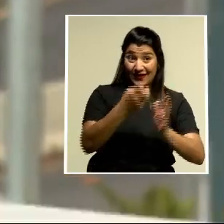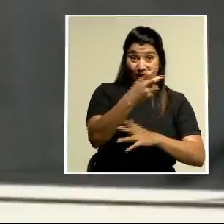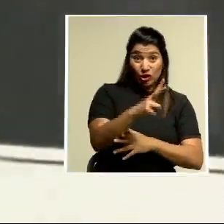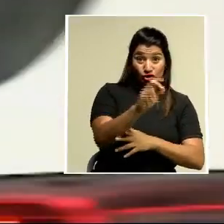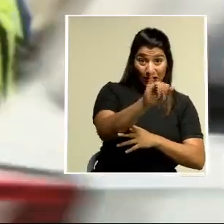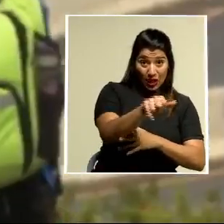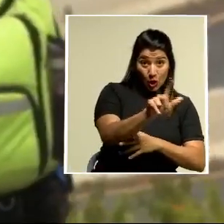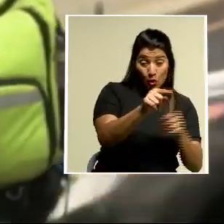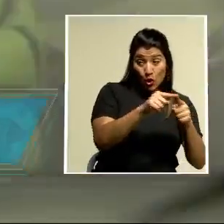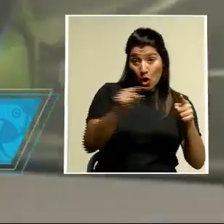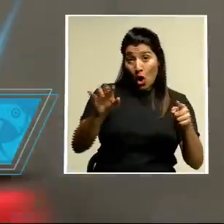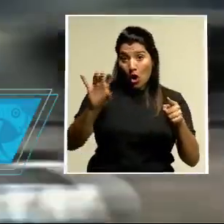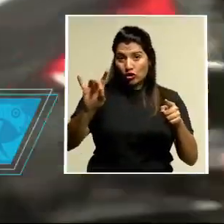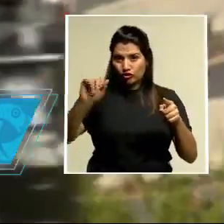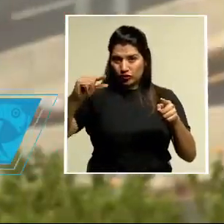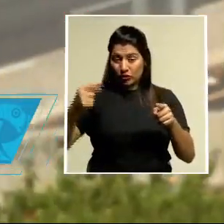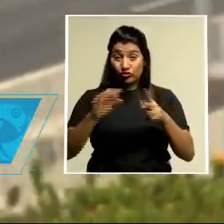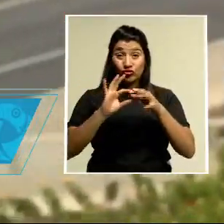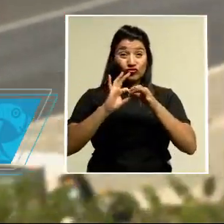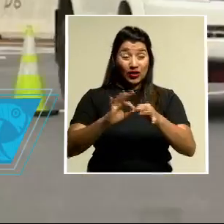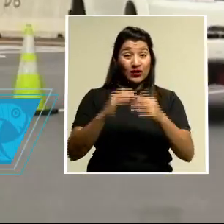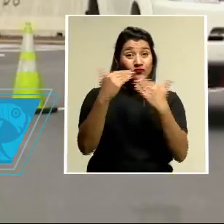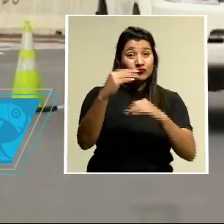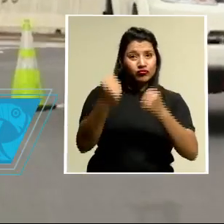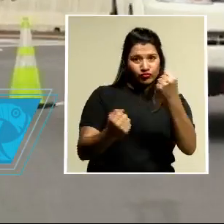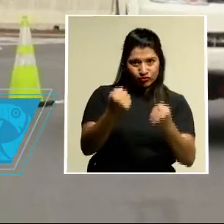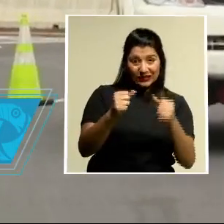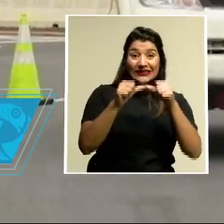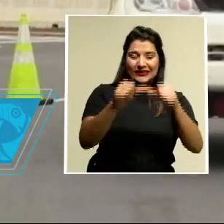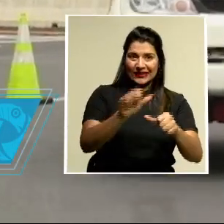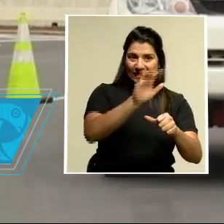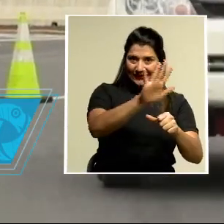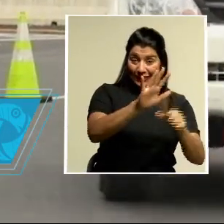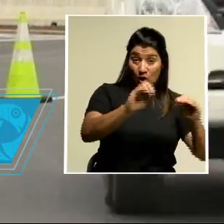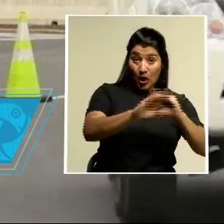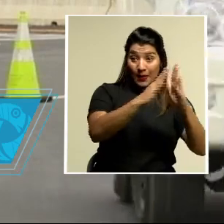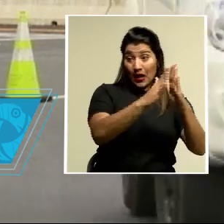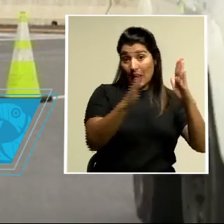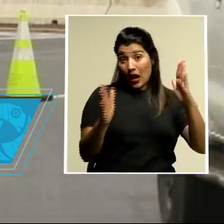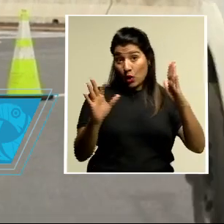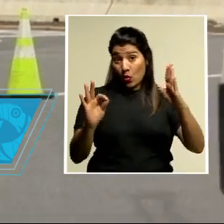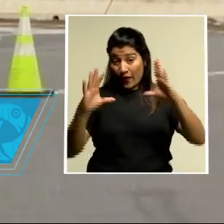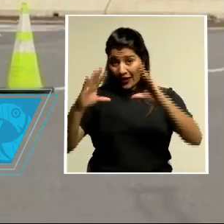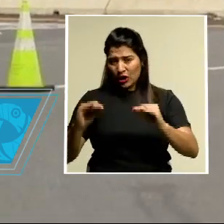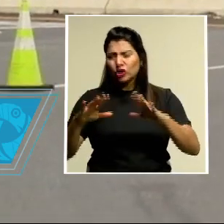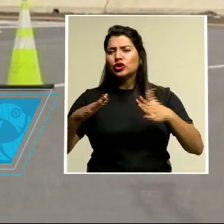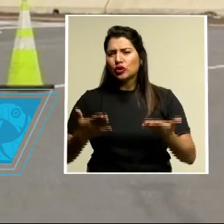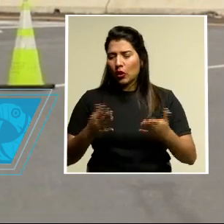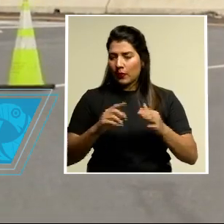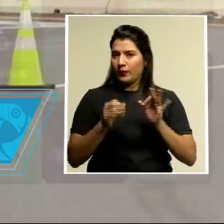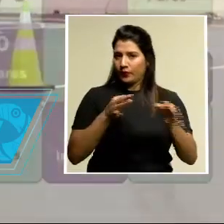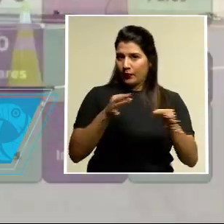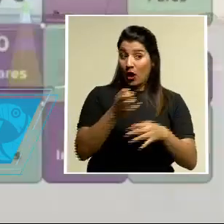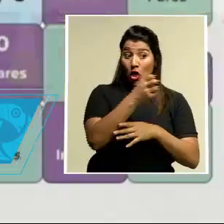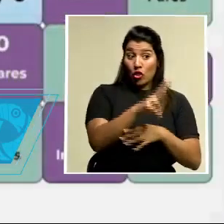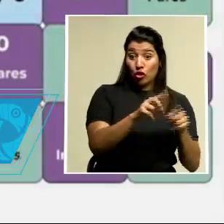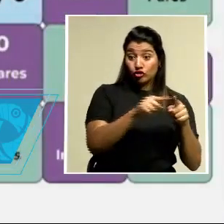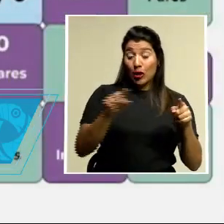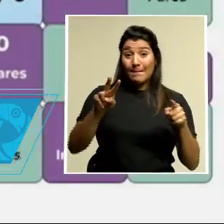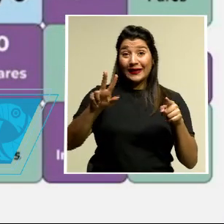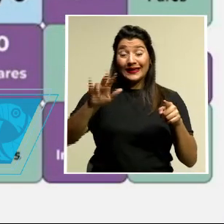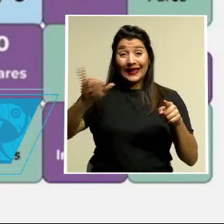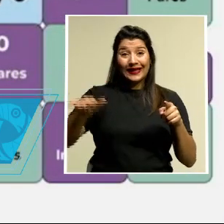agosto. En cuanto a la restricción vehicular, que seguirá funcionando de 5 de la mañana a 9 de la noche, regirá de esta manera. Del 12 al 23 de julio